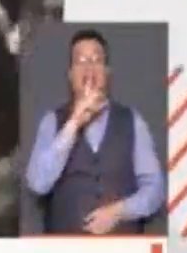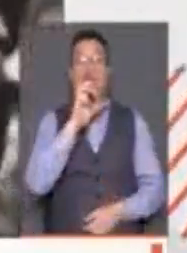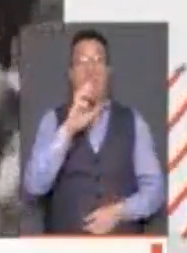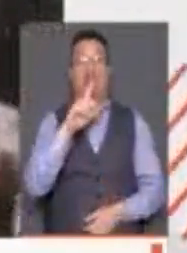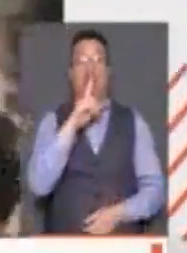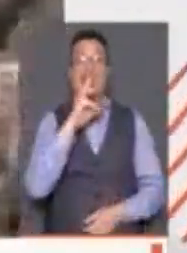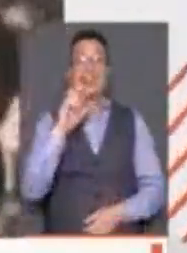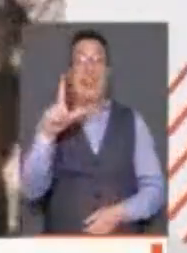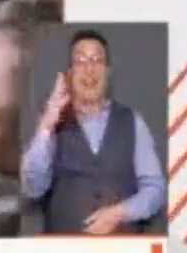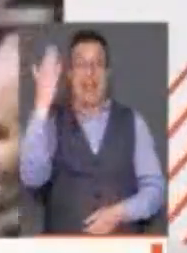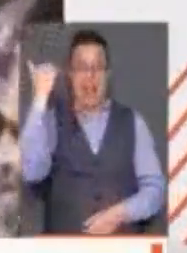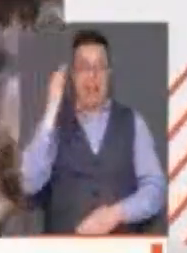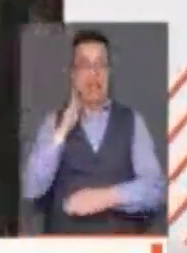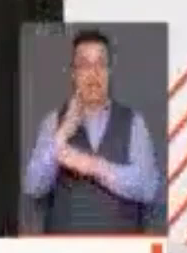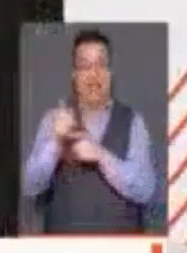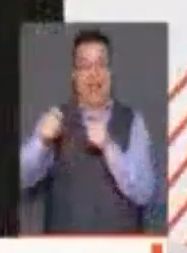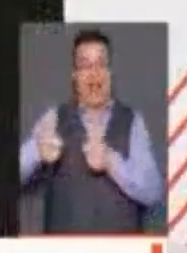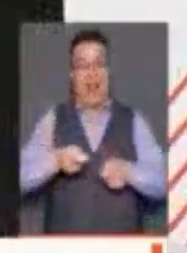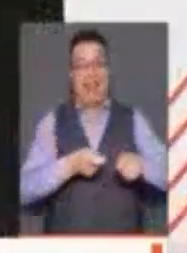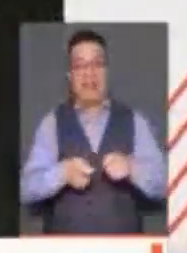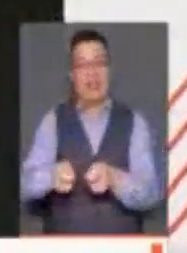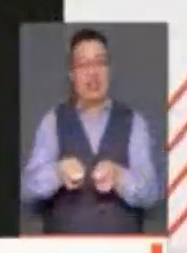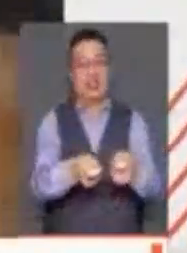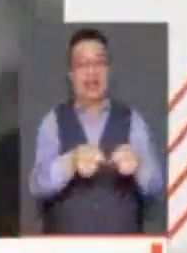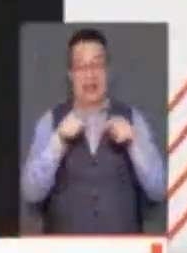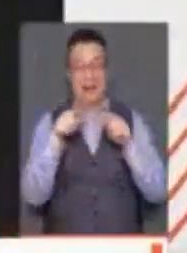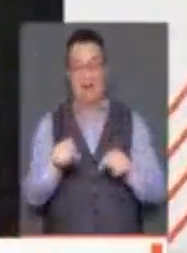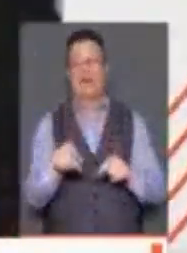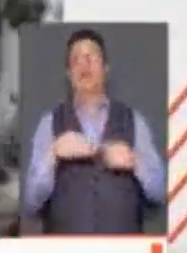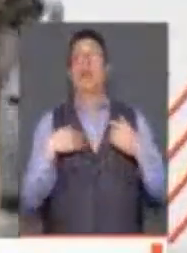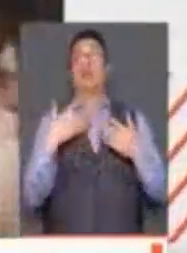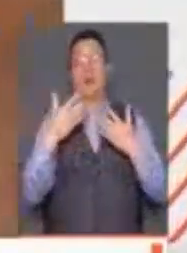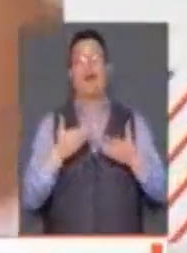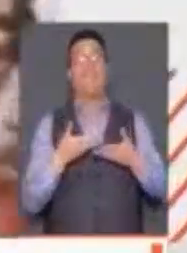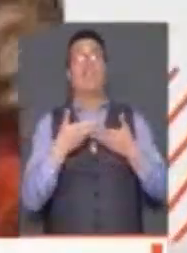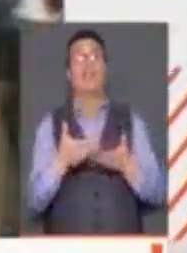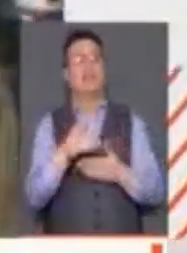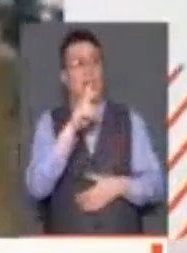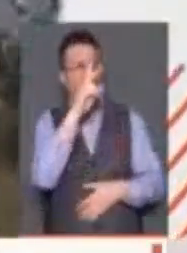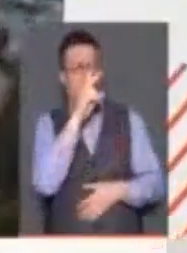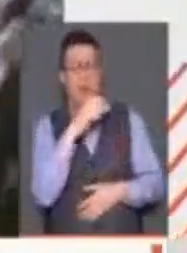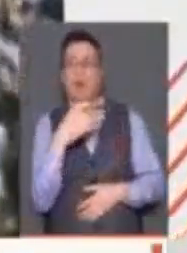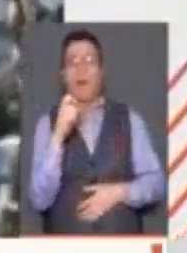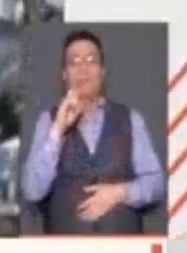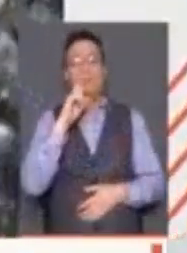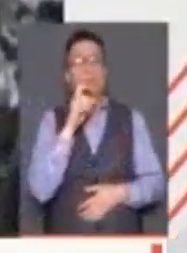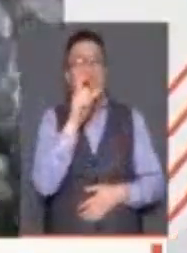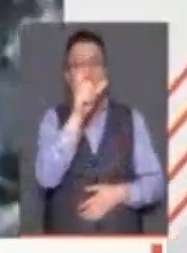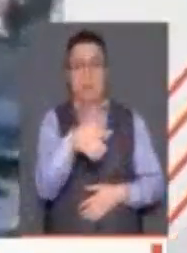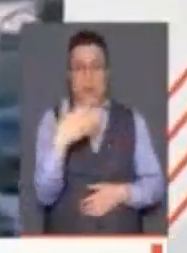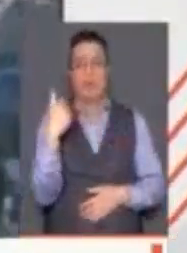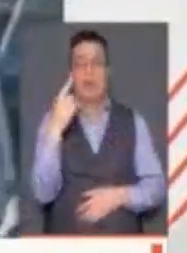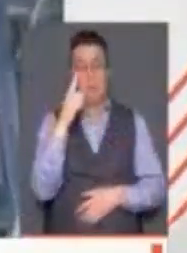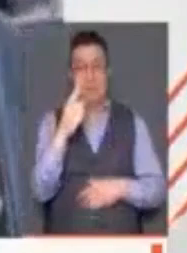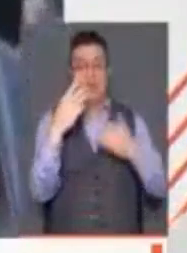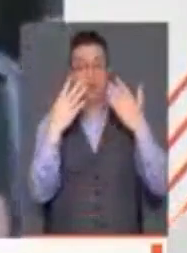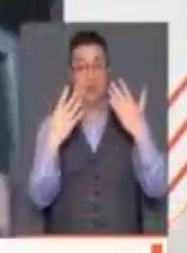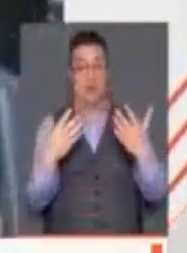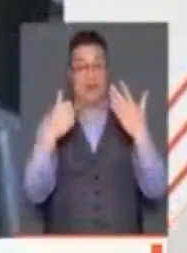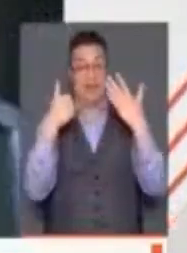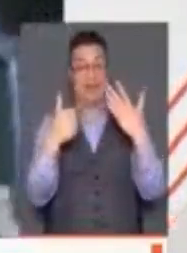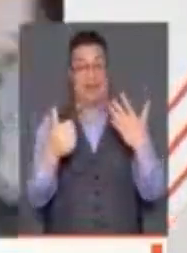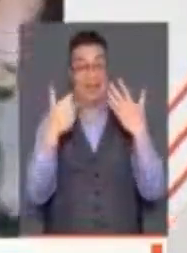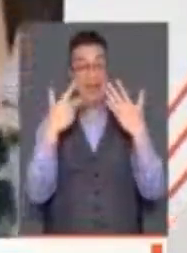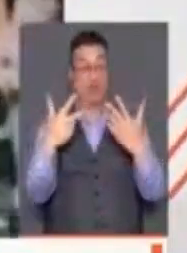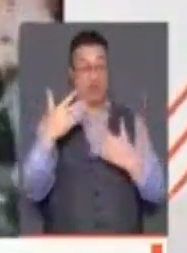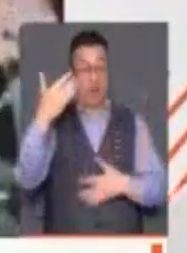en perspectiva, ¿esto es equivalente a qué? ¿Esta visita es como que viniera quién? tomando en cuenta que es 1968, que es una